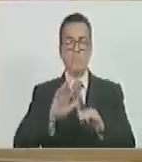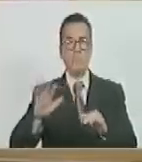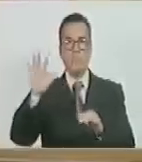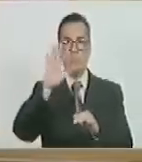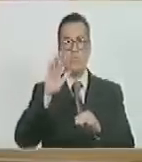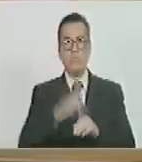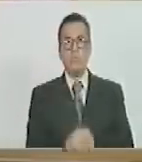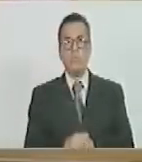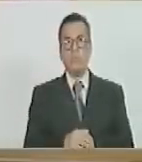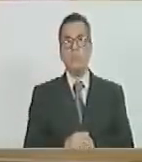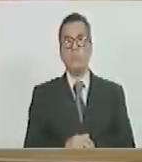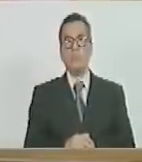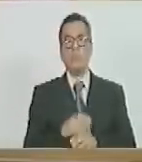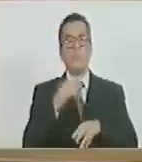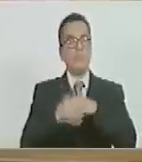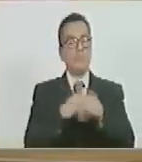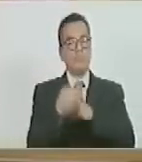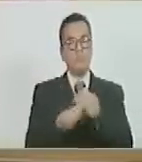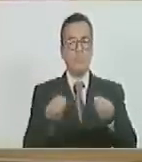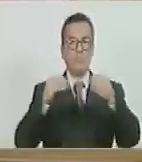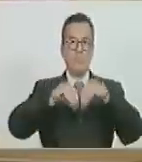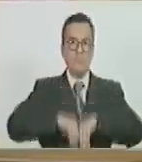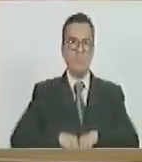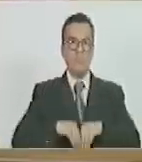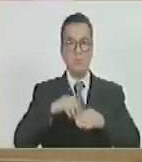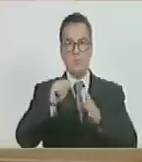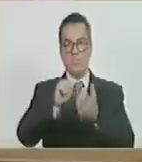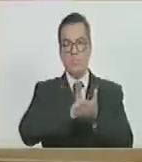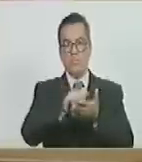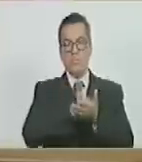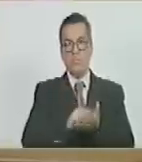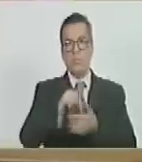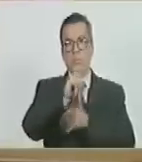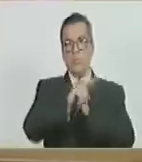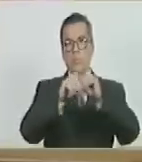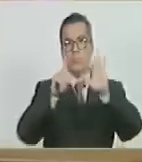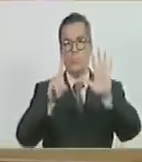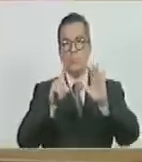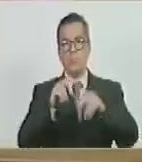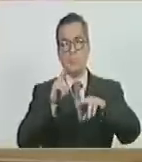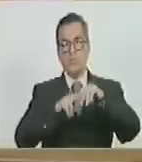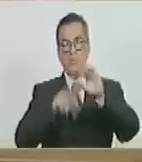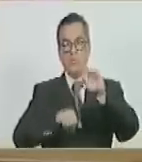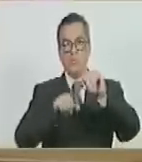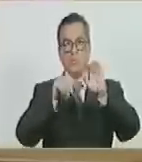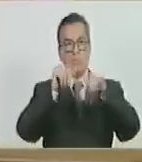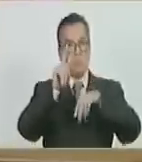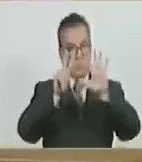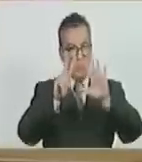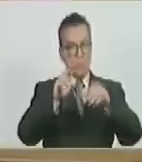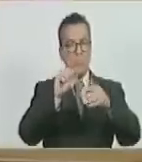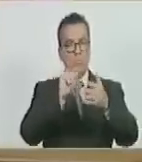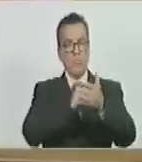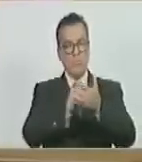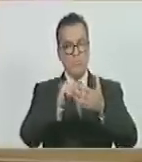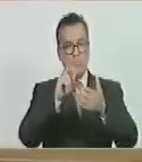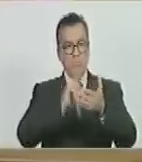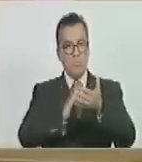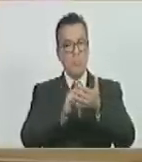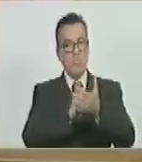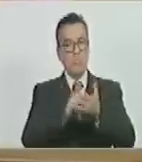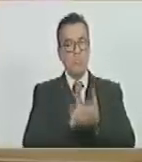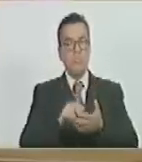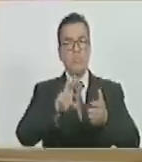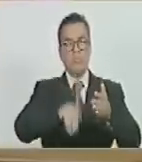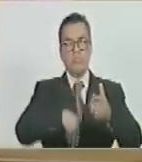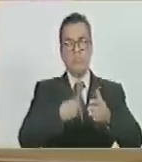Bolivariana de Venezuela en concordancia con los artículos 26, numeral 7 y 29 de la Ley Orgánica del